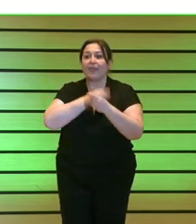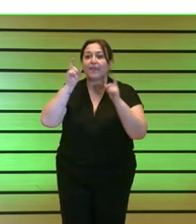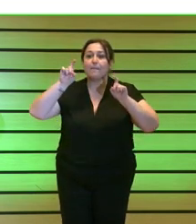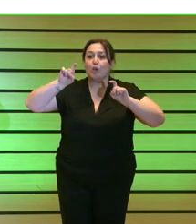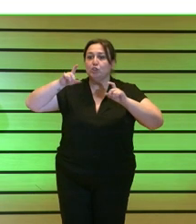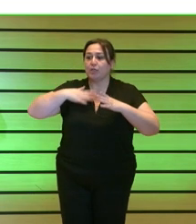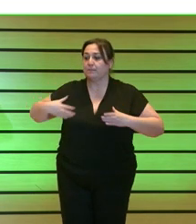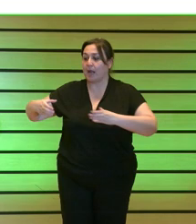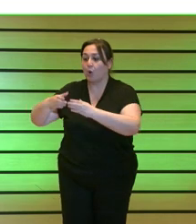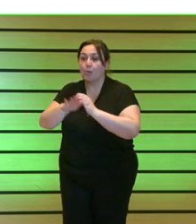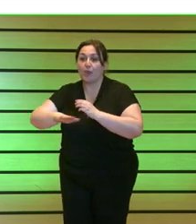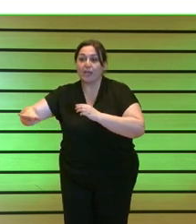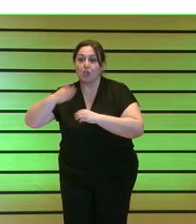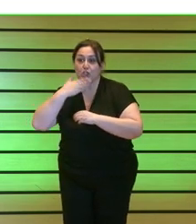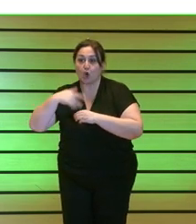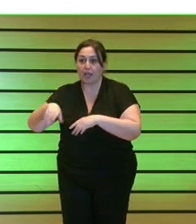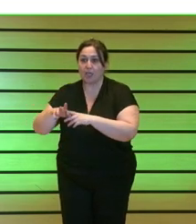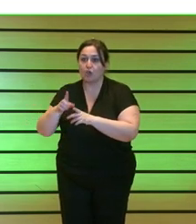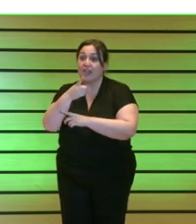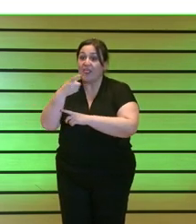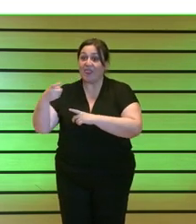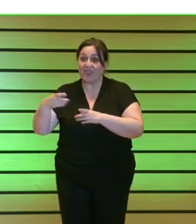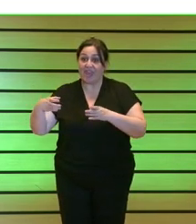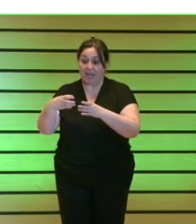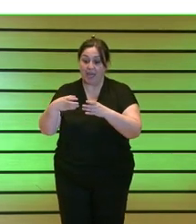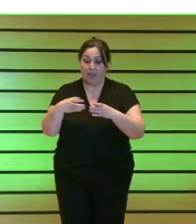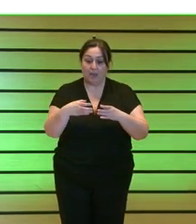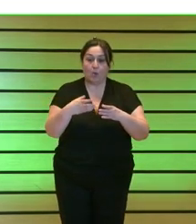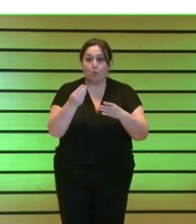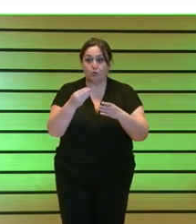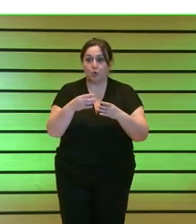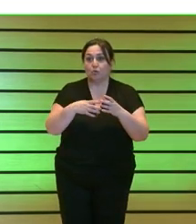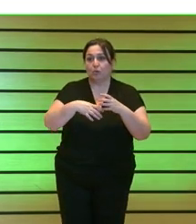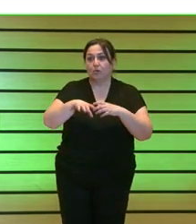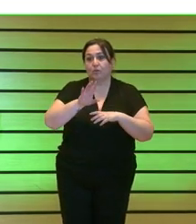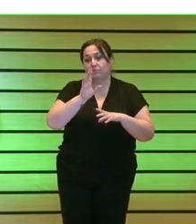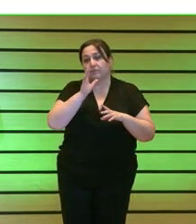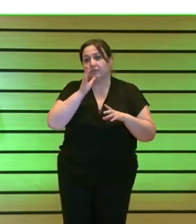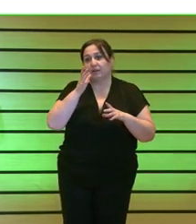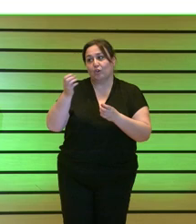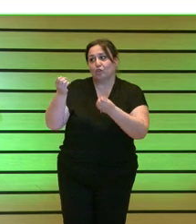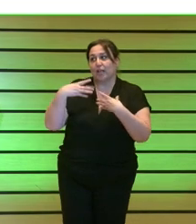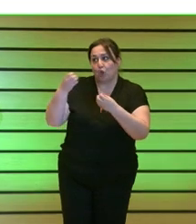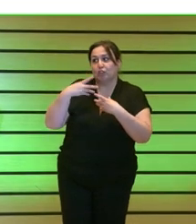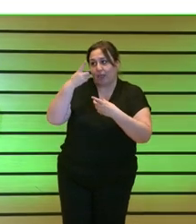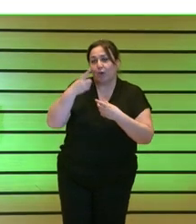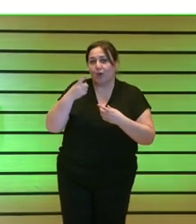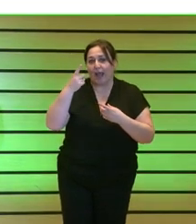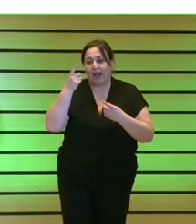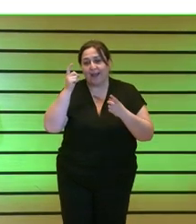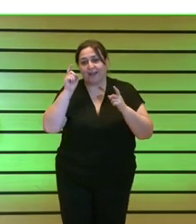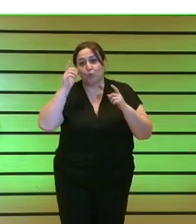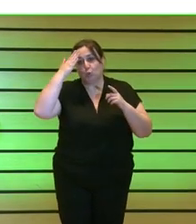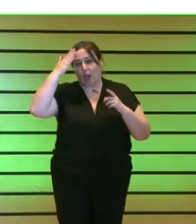grupos de niños los de 100 eran como muy nos ha transmitido Esa esa pesadumbre